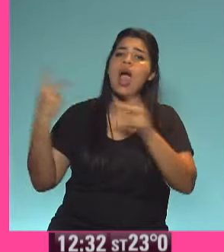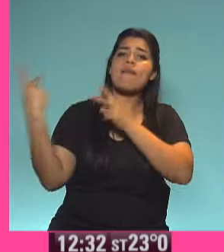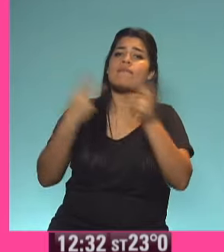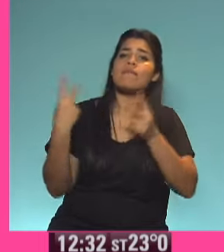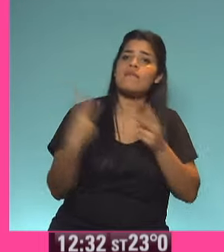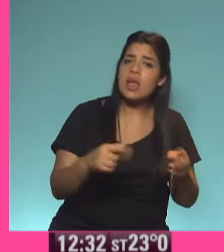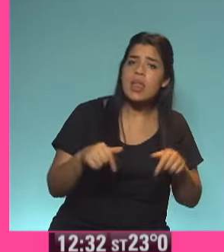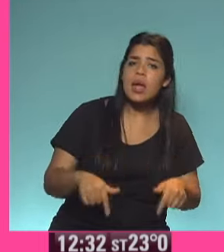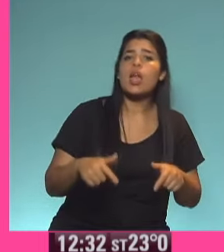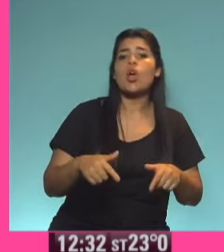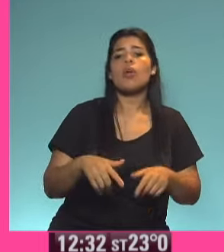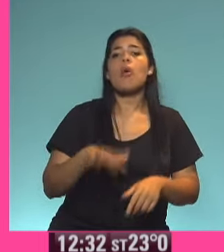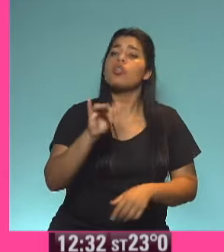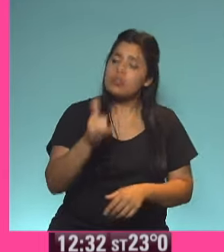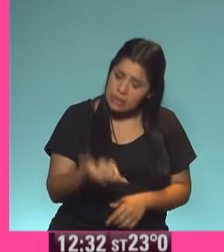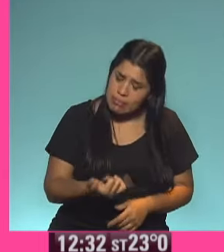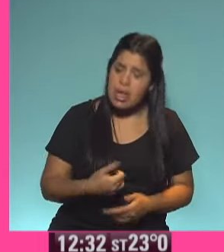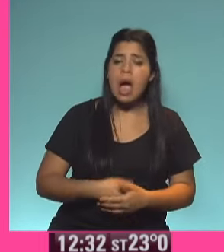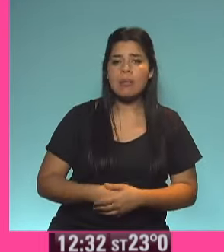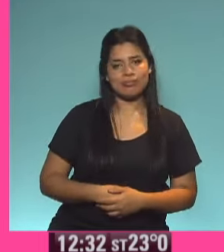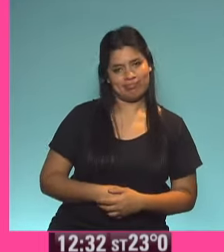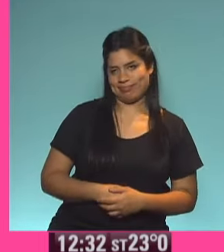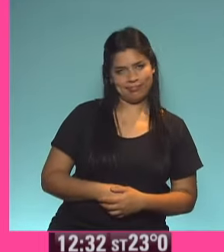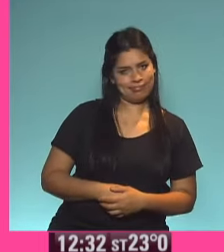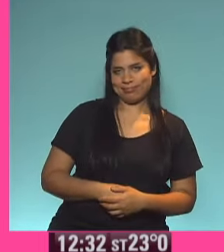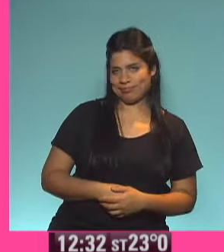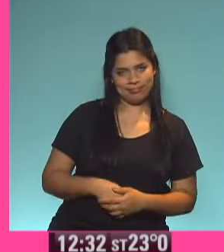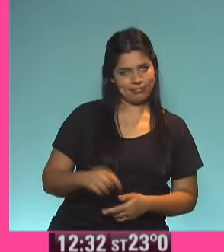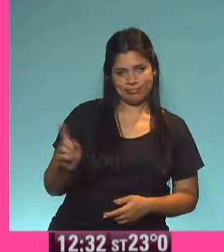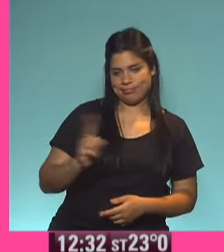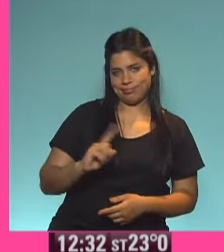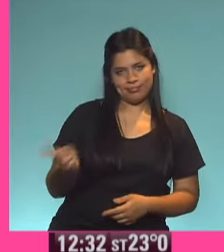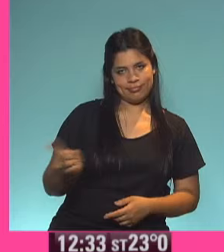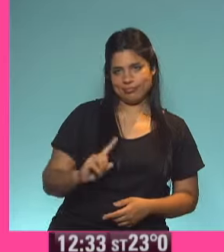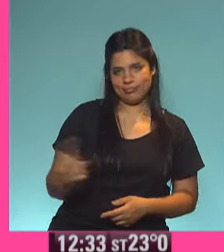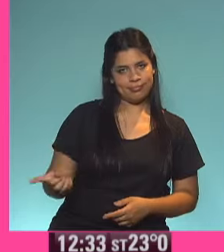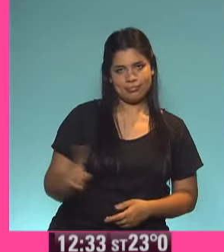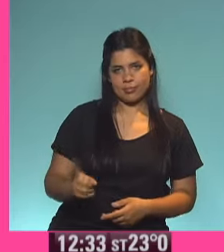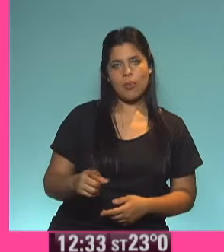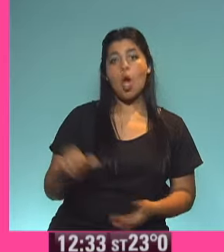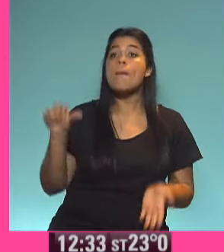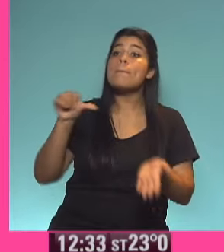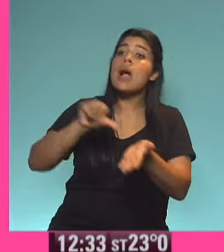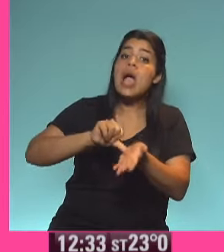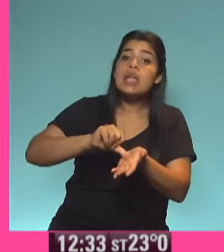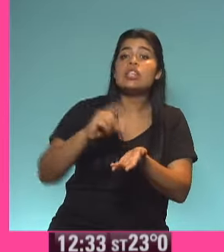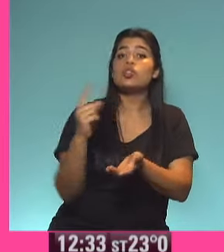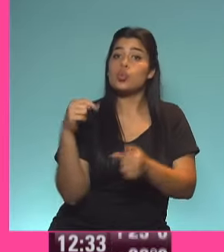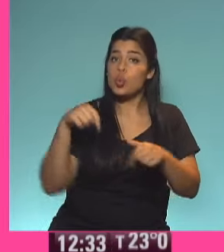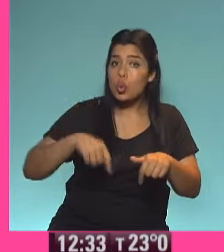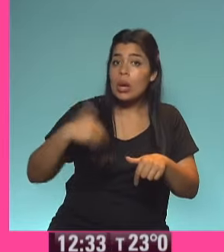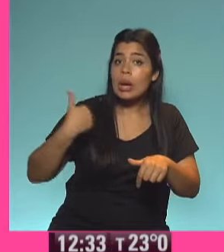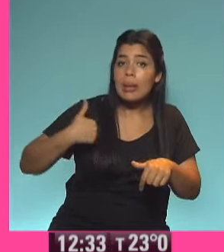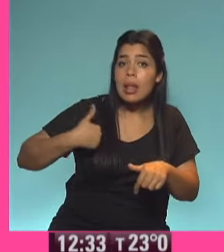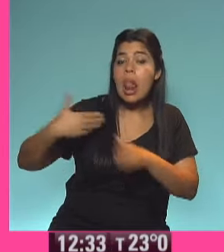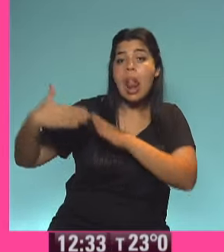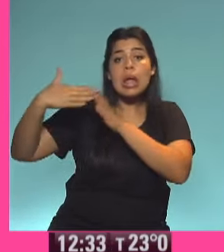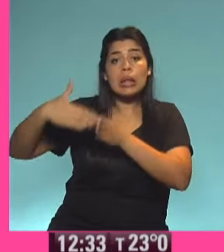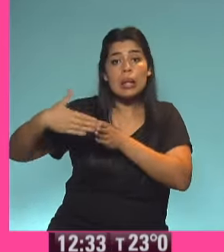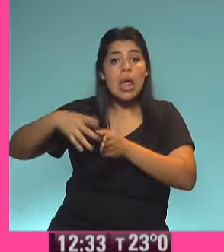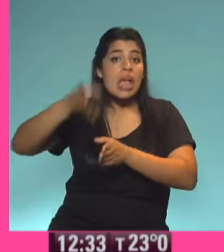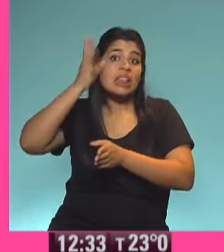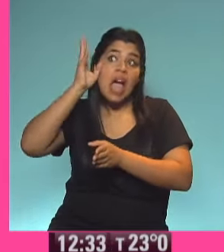como, no. Después te dicen, bueno, nosotros somos un país que nació de los barcos migrantes de